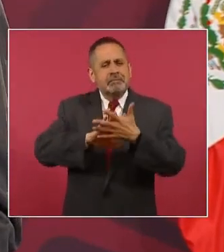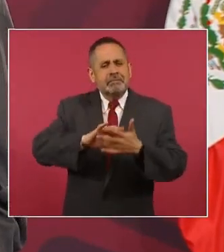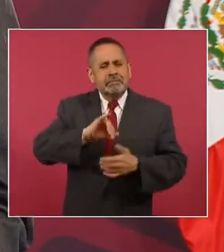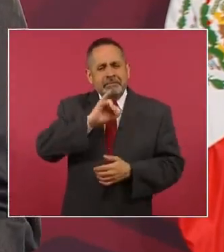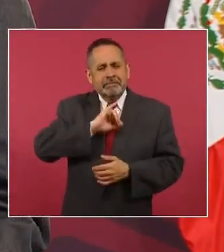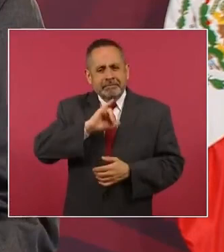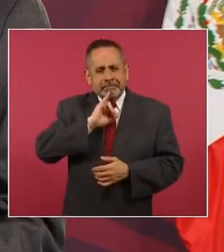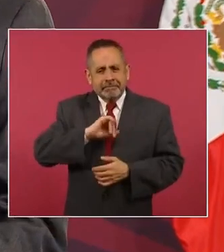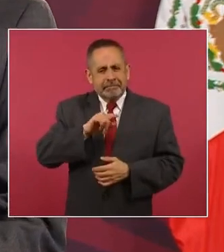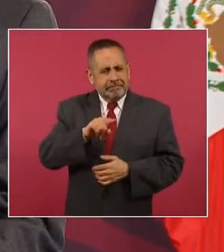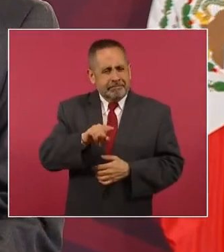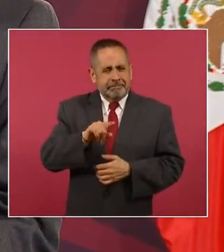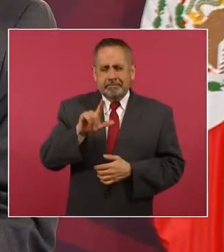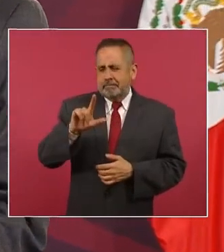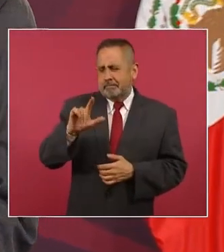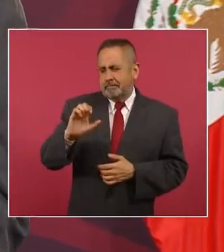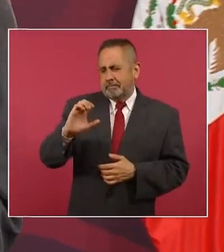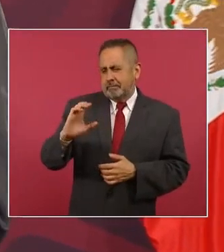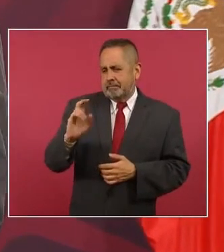por cierto,